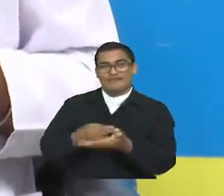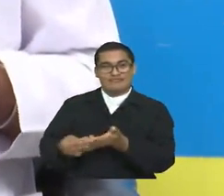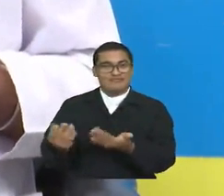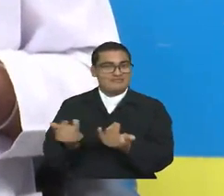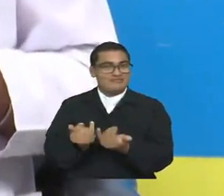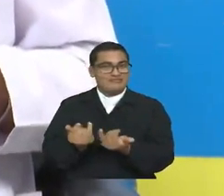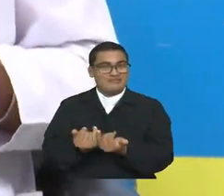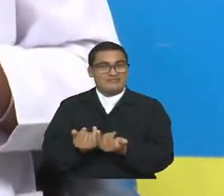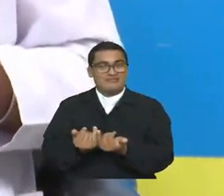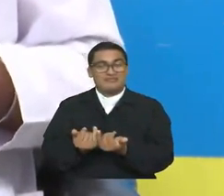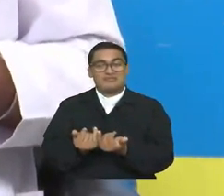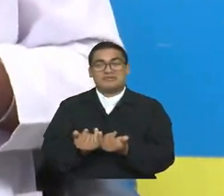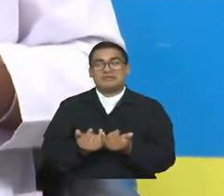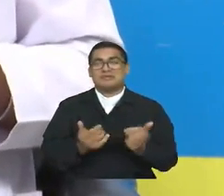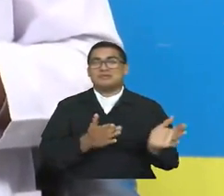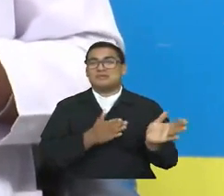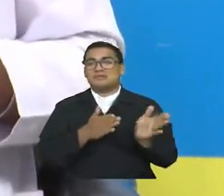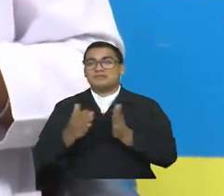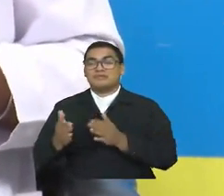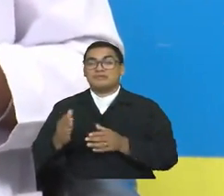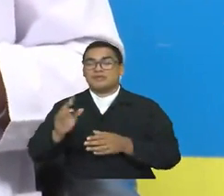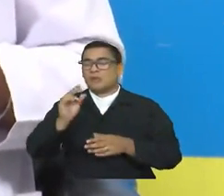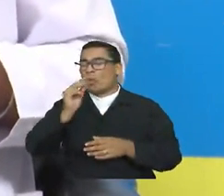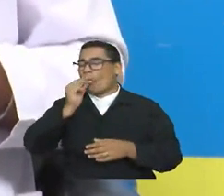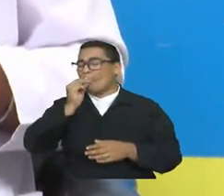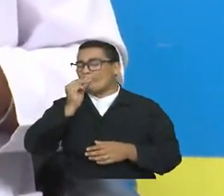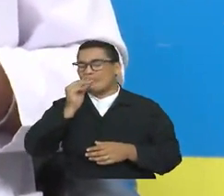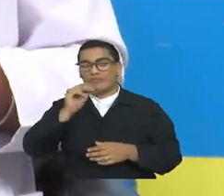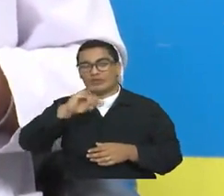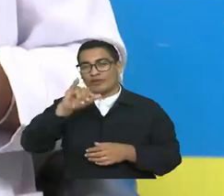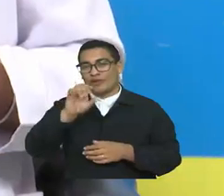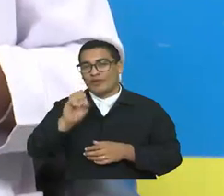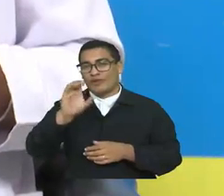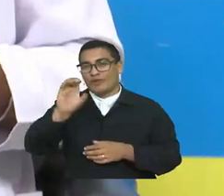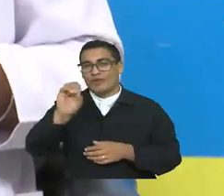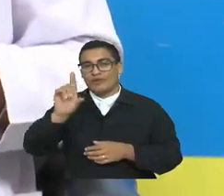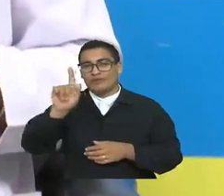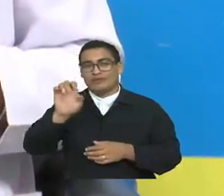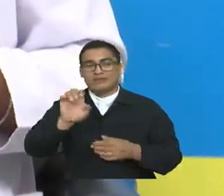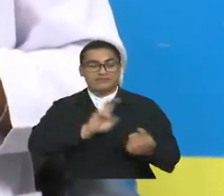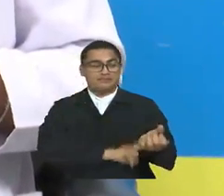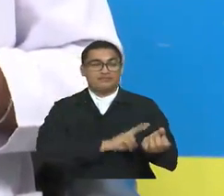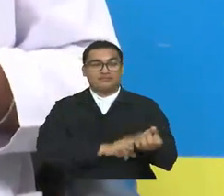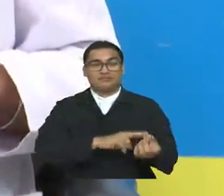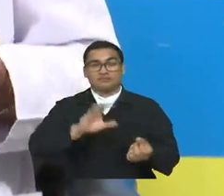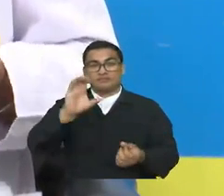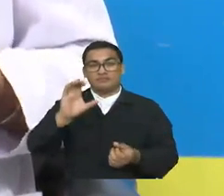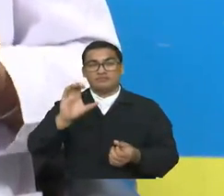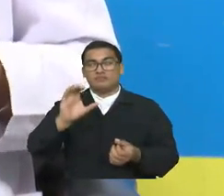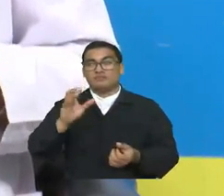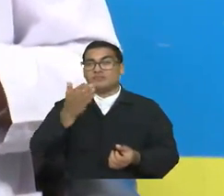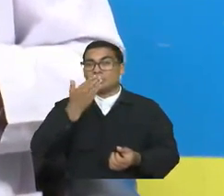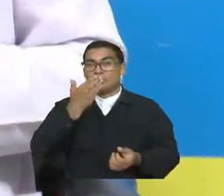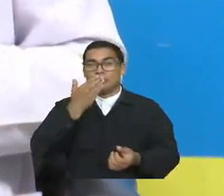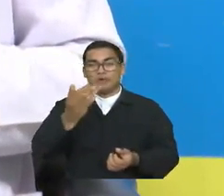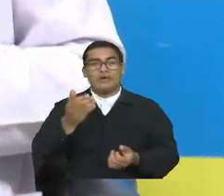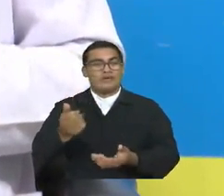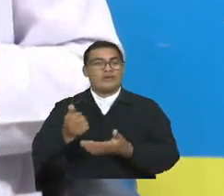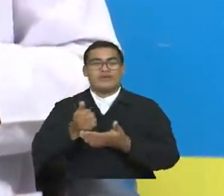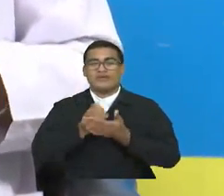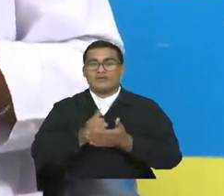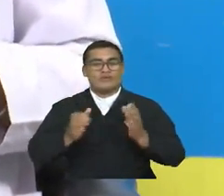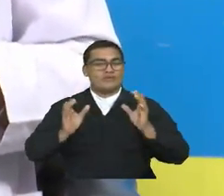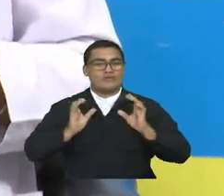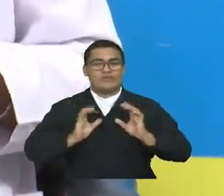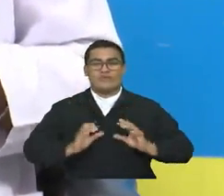es el aguacate. Vamos a empezar el jocote, que es muy rico en vitamina C. ayuda incluso a mejorar tu sistema